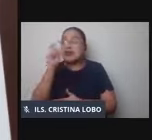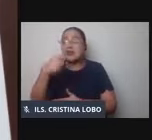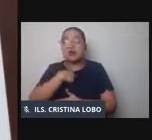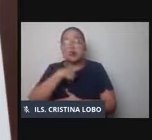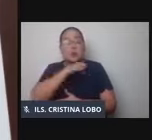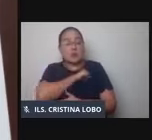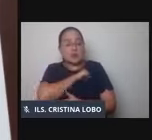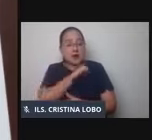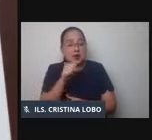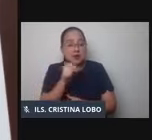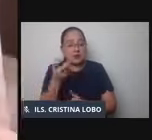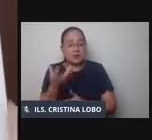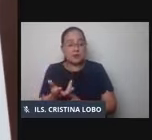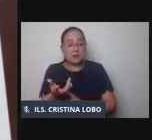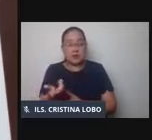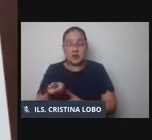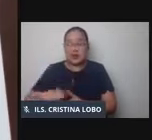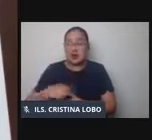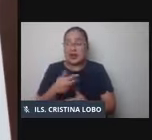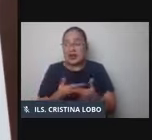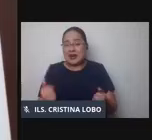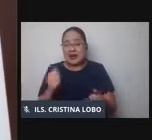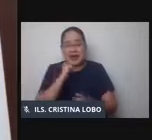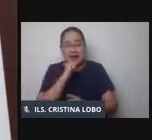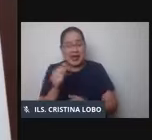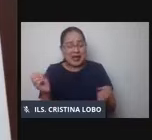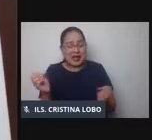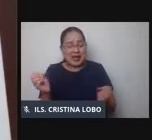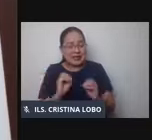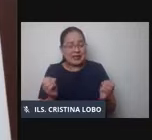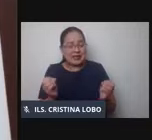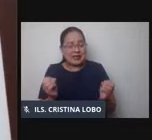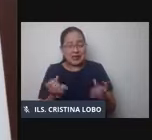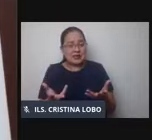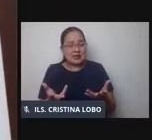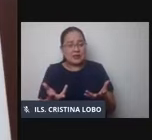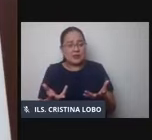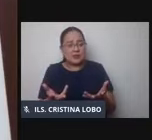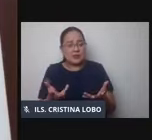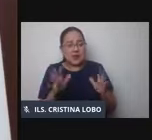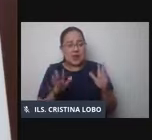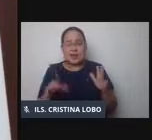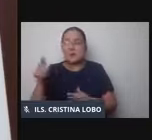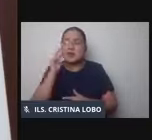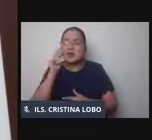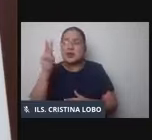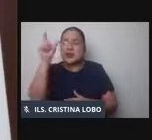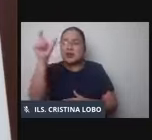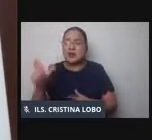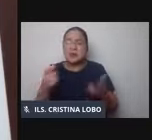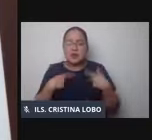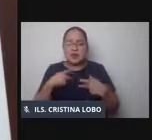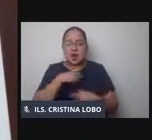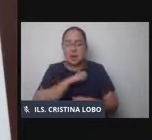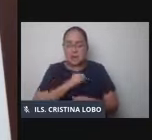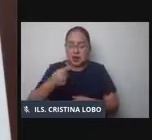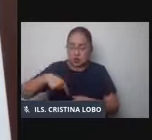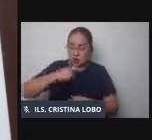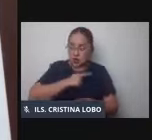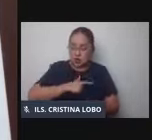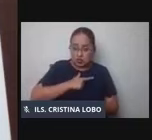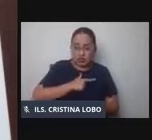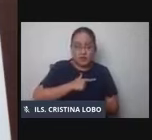malos, y a nadie, y aunque digamos que nos gustan las villanas o los villanos de la historia, bueno, pues a nadie le